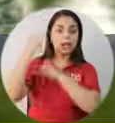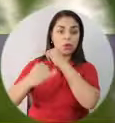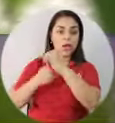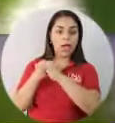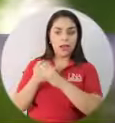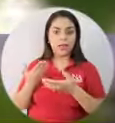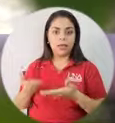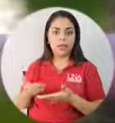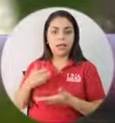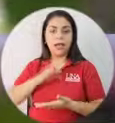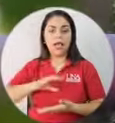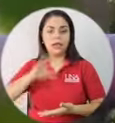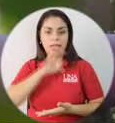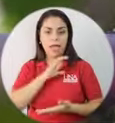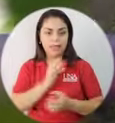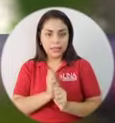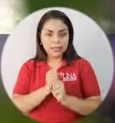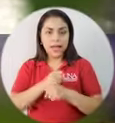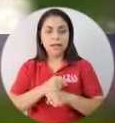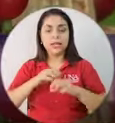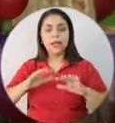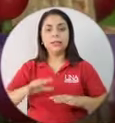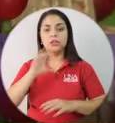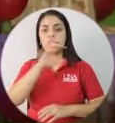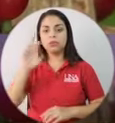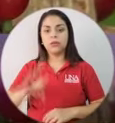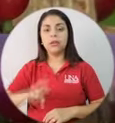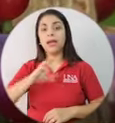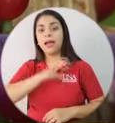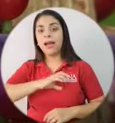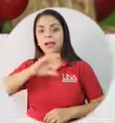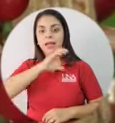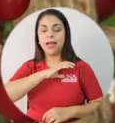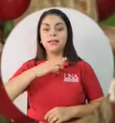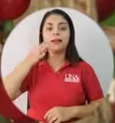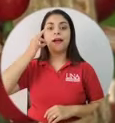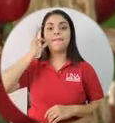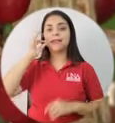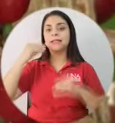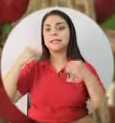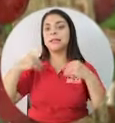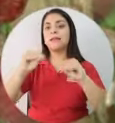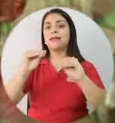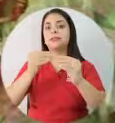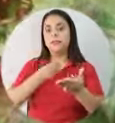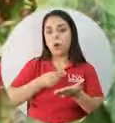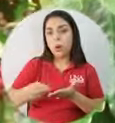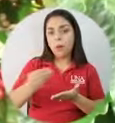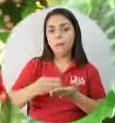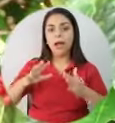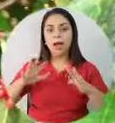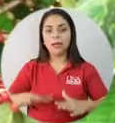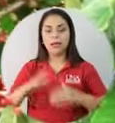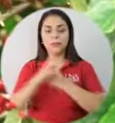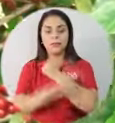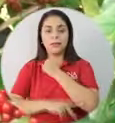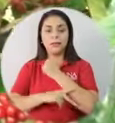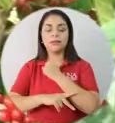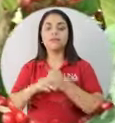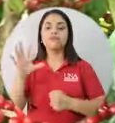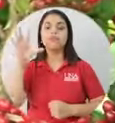nivel internacional, con la calidad del café elaborado en Costa Rica y con la calidad del café que se vende y que se consume a lo interno de nuestro